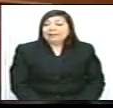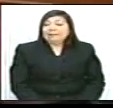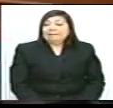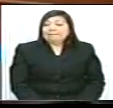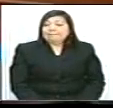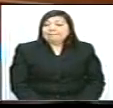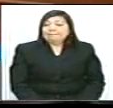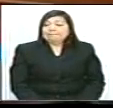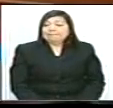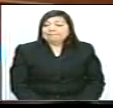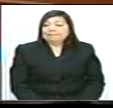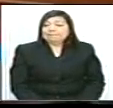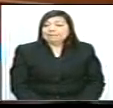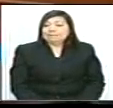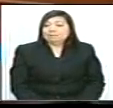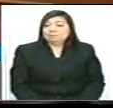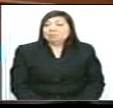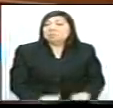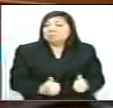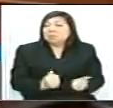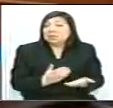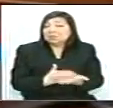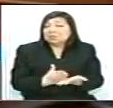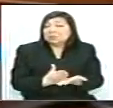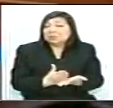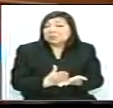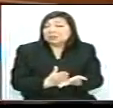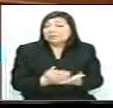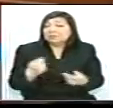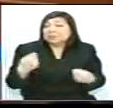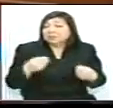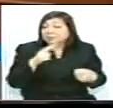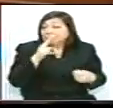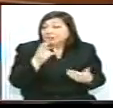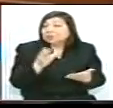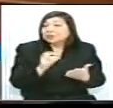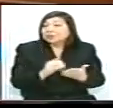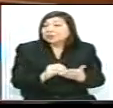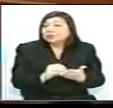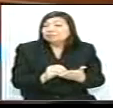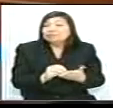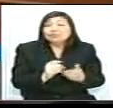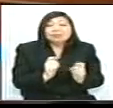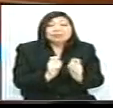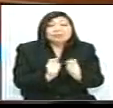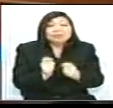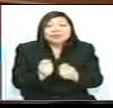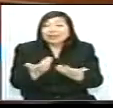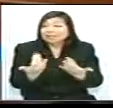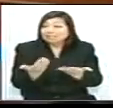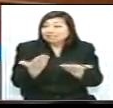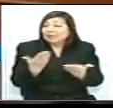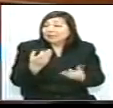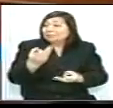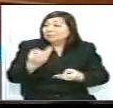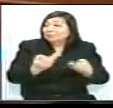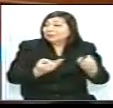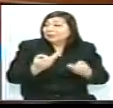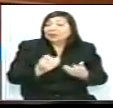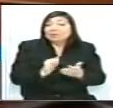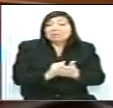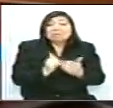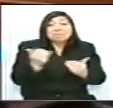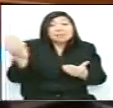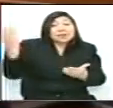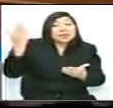Para que concluya, congresista. Buena parte de la riqueza que se genera en el Perú y que distribuimos nosotros acá a través del presupuesto